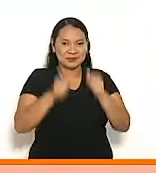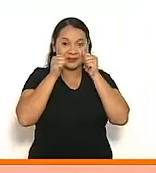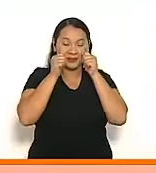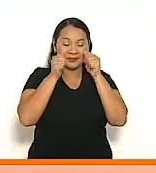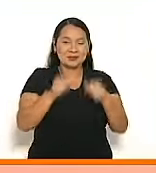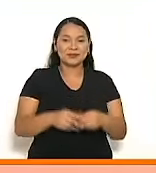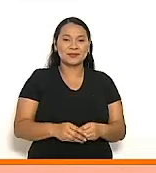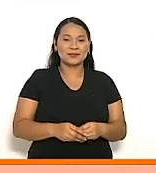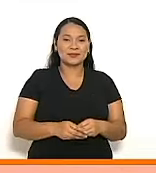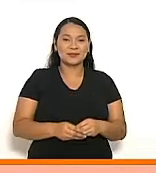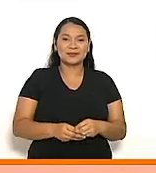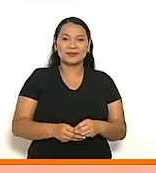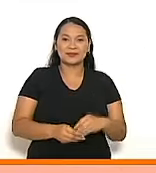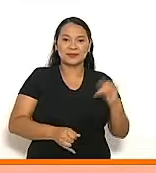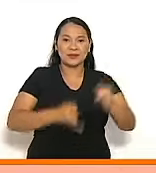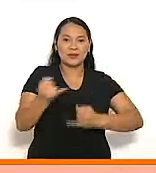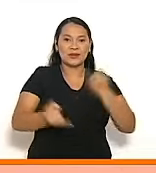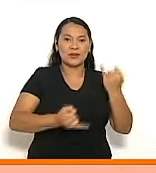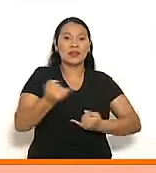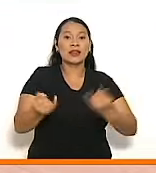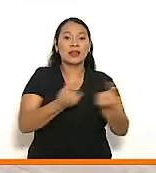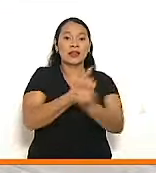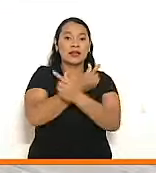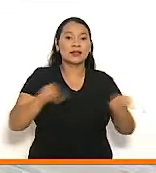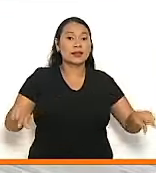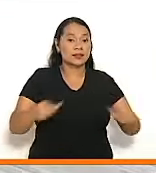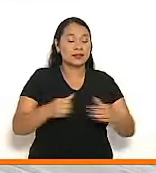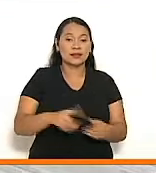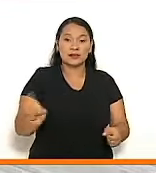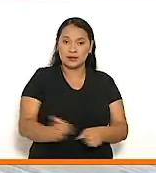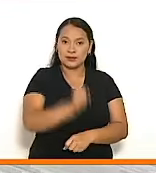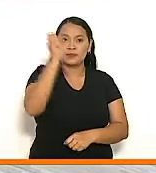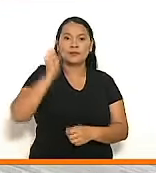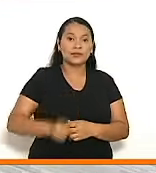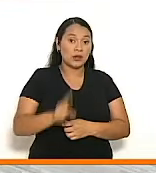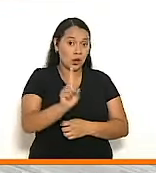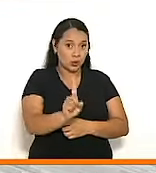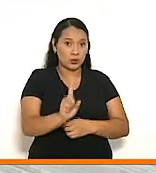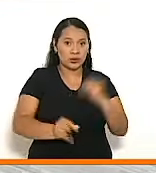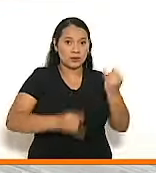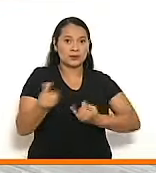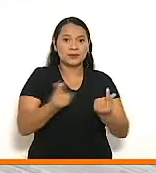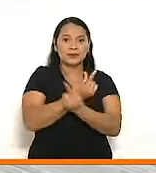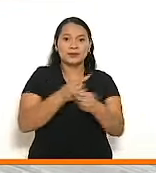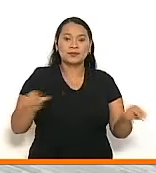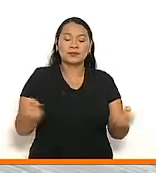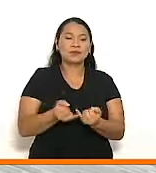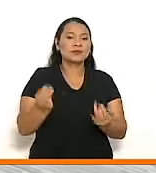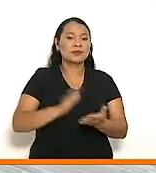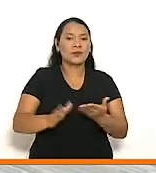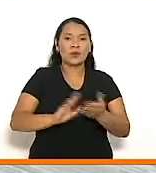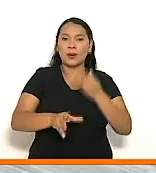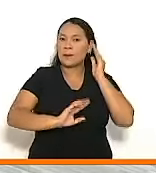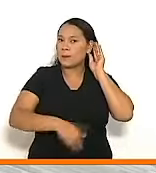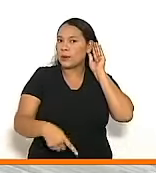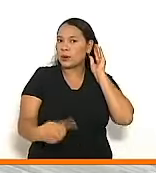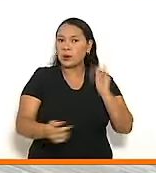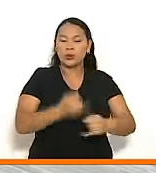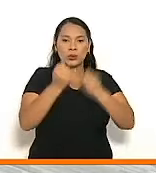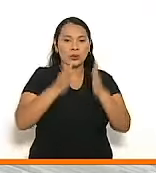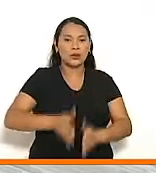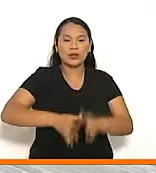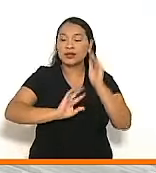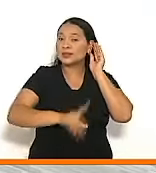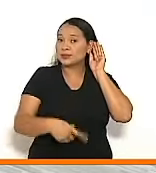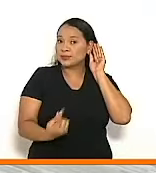Atentos. Jugada gratis. Tienes una jugada gratis por el mismo monto que invertiste en diaria. Y si eres jugador para más uno, daremos a